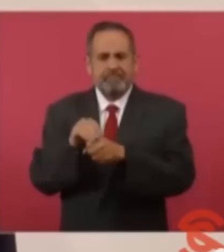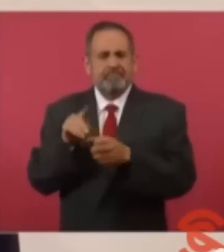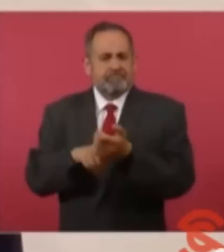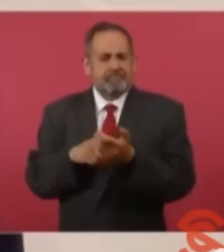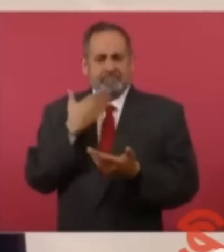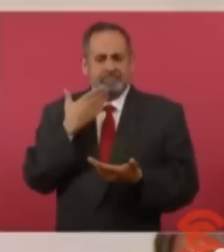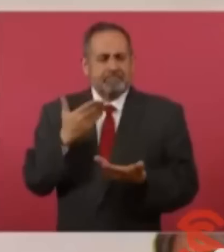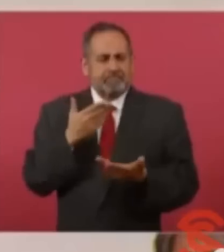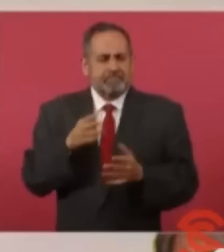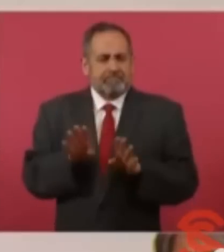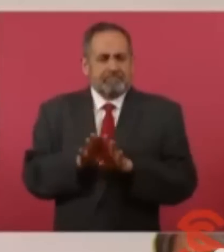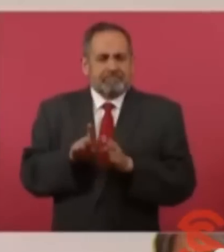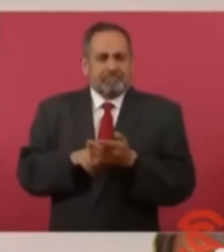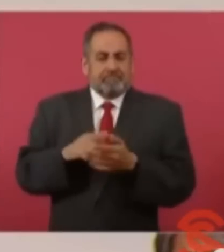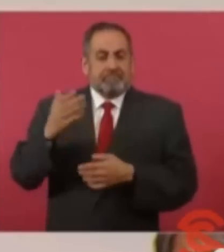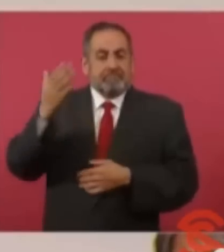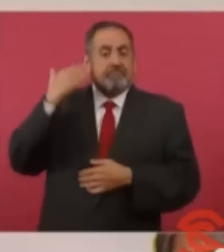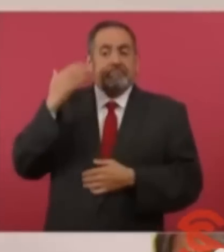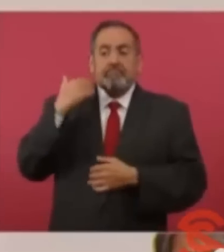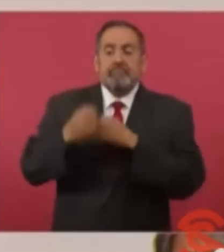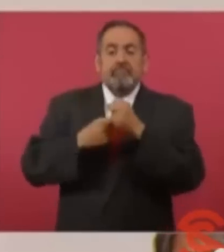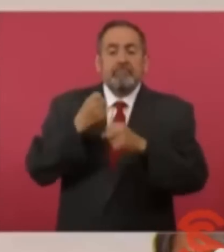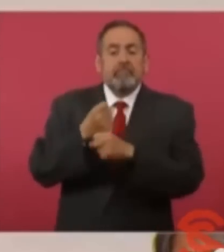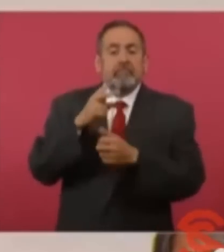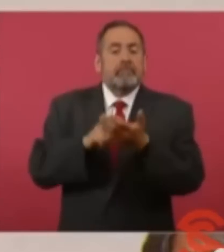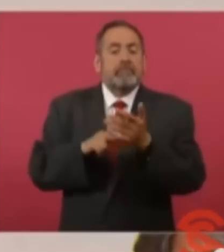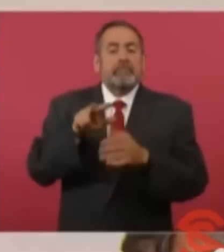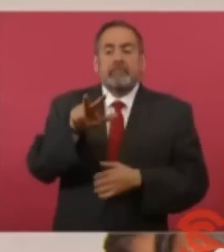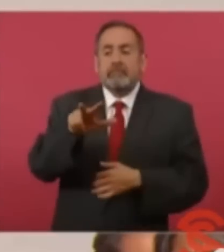recibimos en el 2018 en